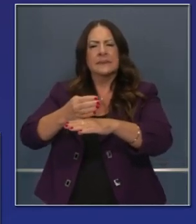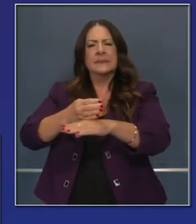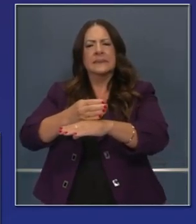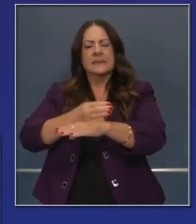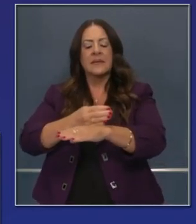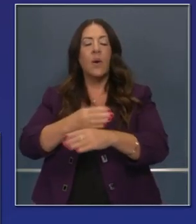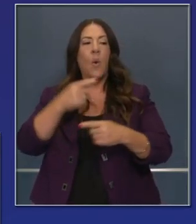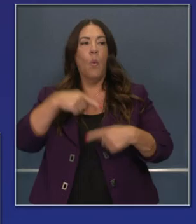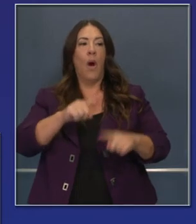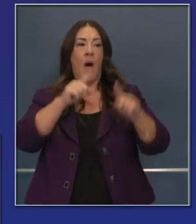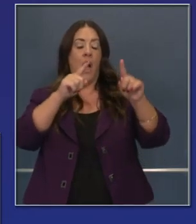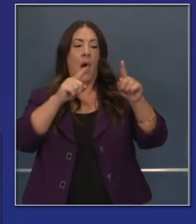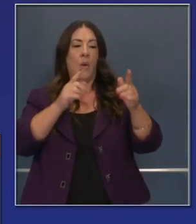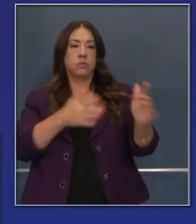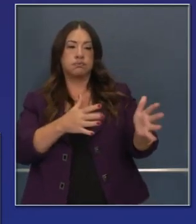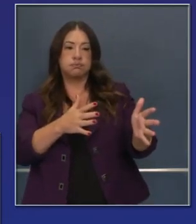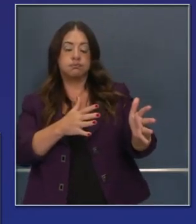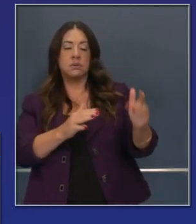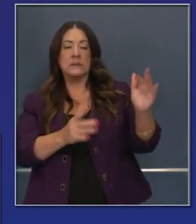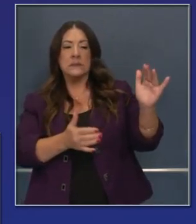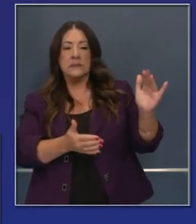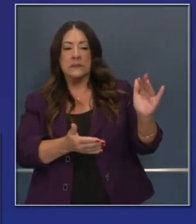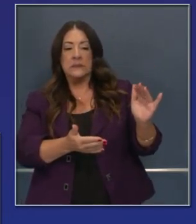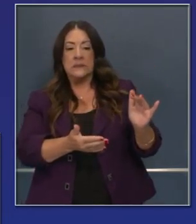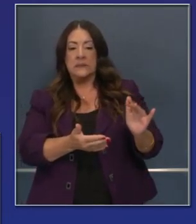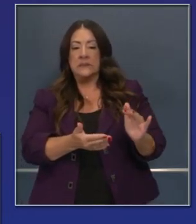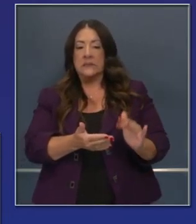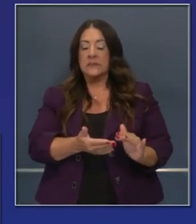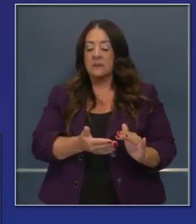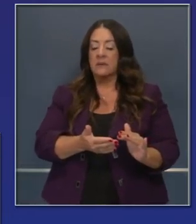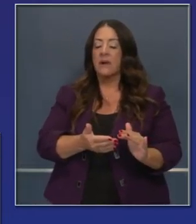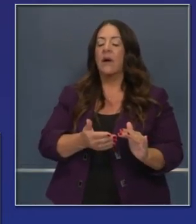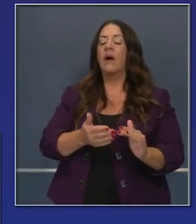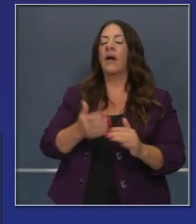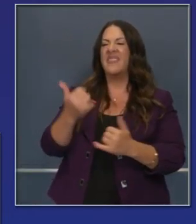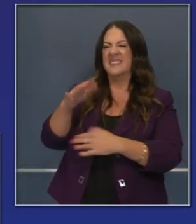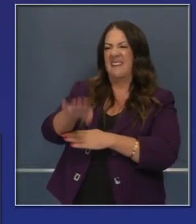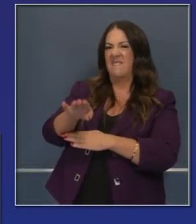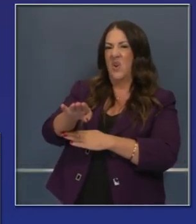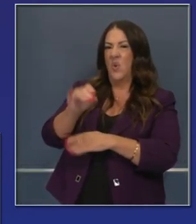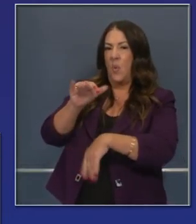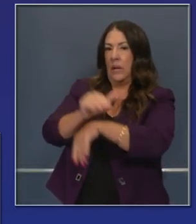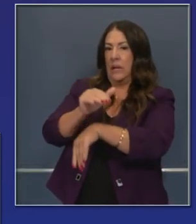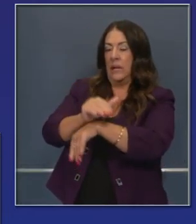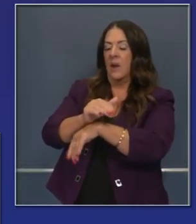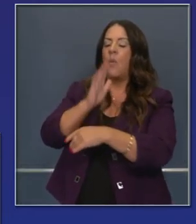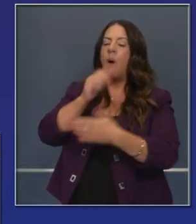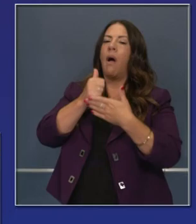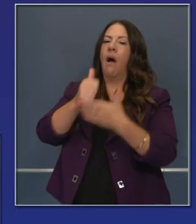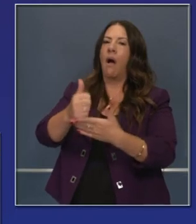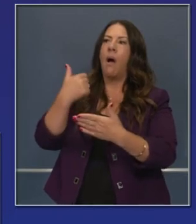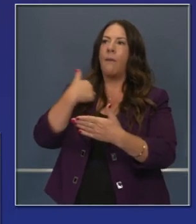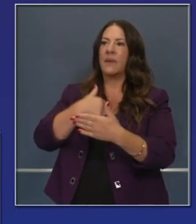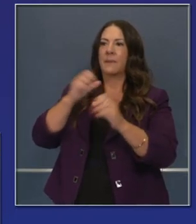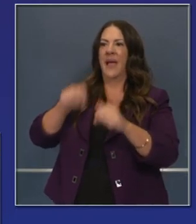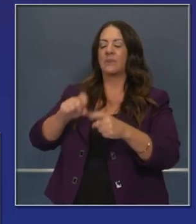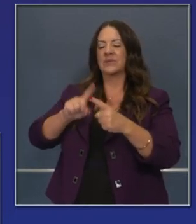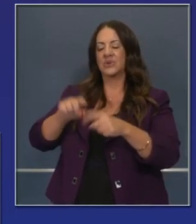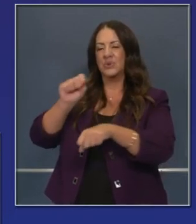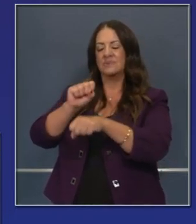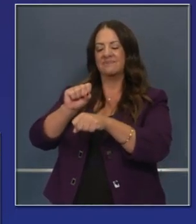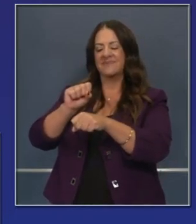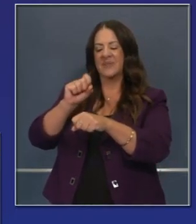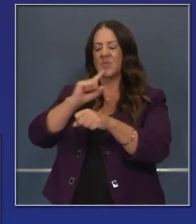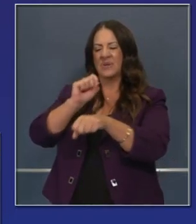de August. Afortunadamente, los vientos están comenzando a menguar en las horas de la tarde, entrando a la noche.